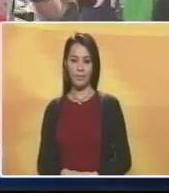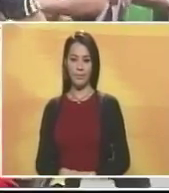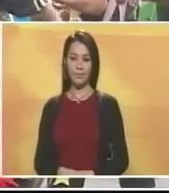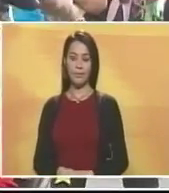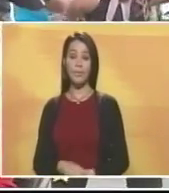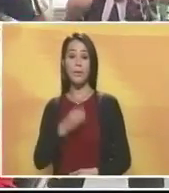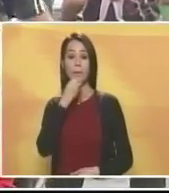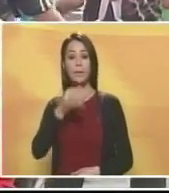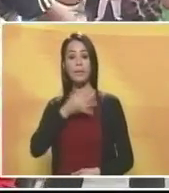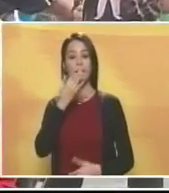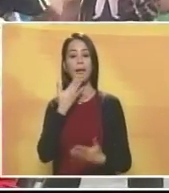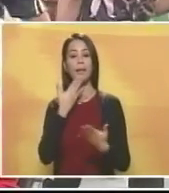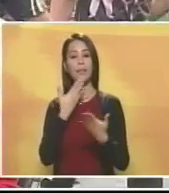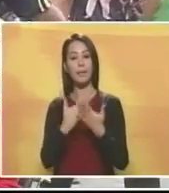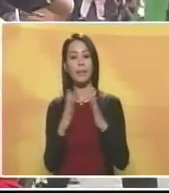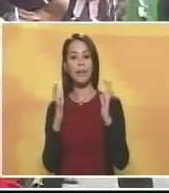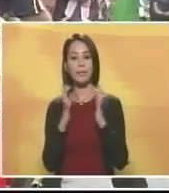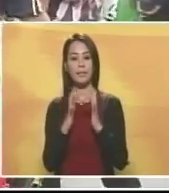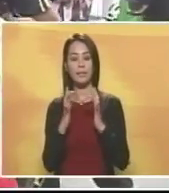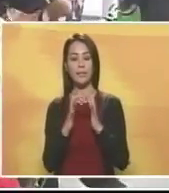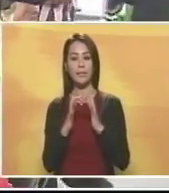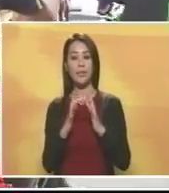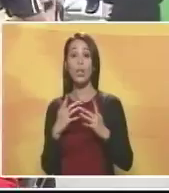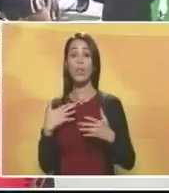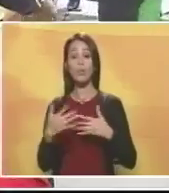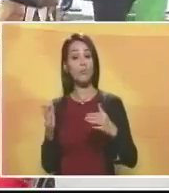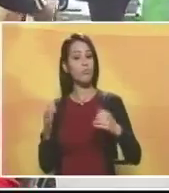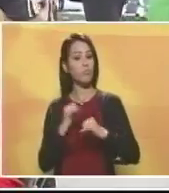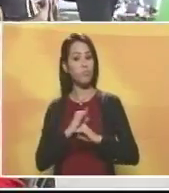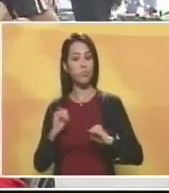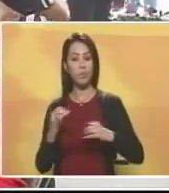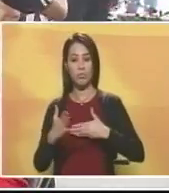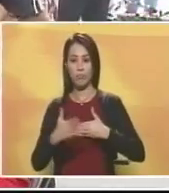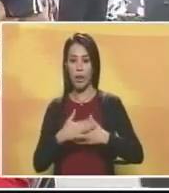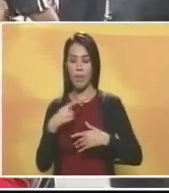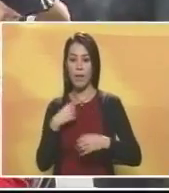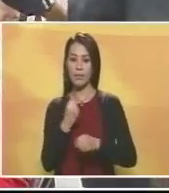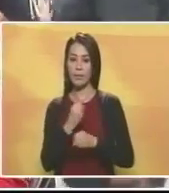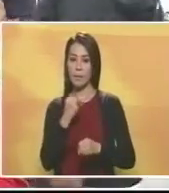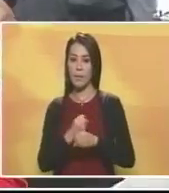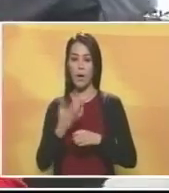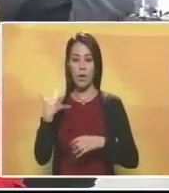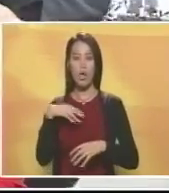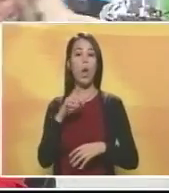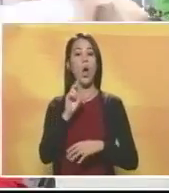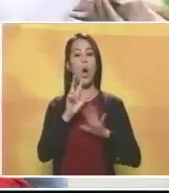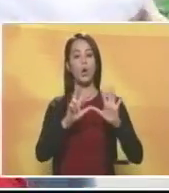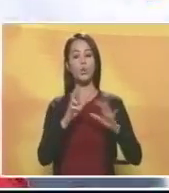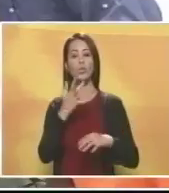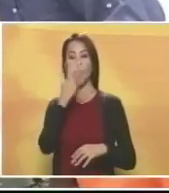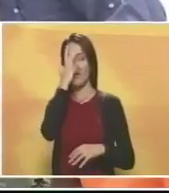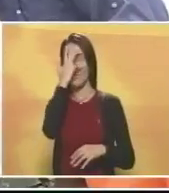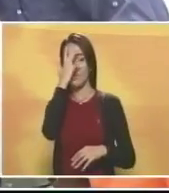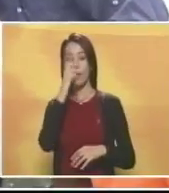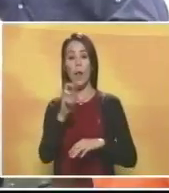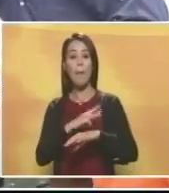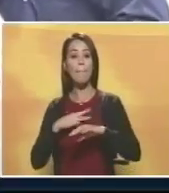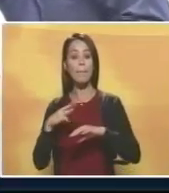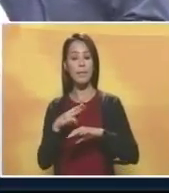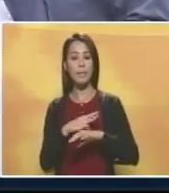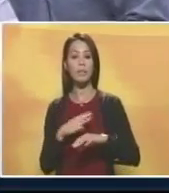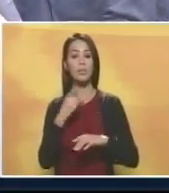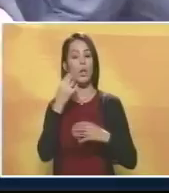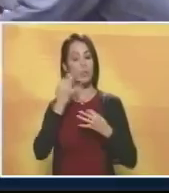Sí, muy buenas tardes. Gracias por el contacto. Durante el cierre de este operativo iniciado el pasado 8 de febrero, el ministro Néstor